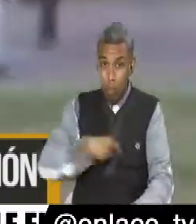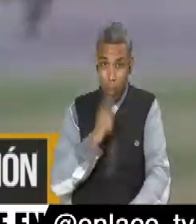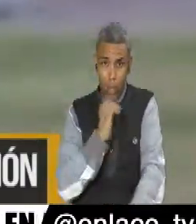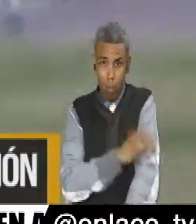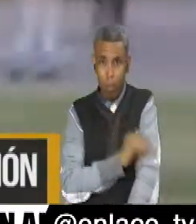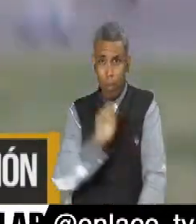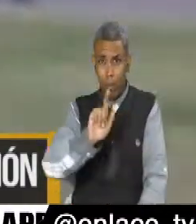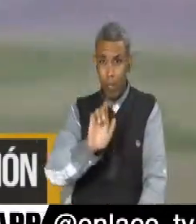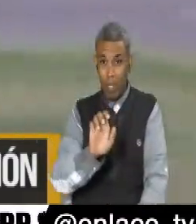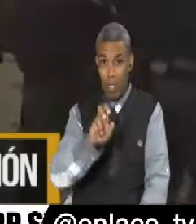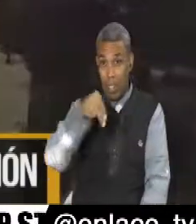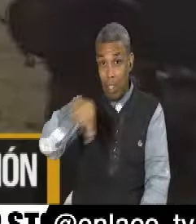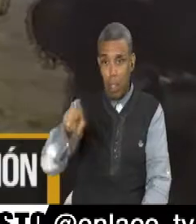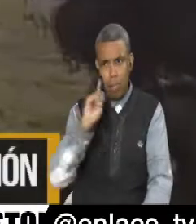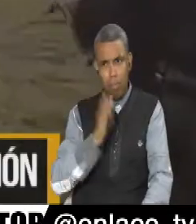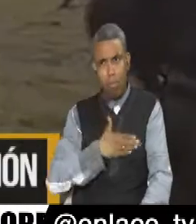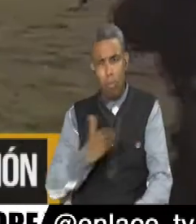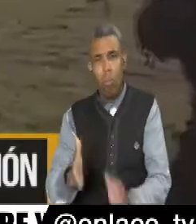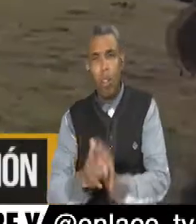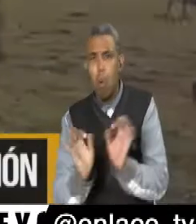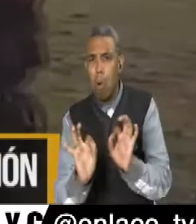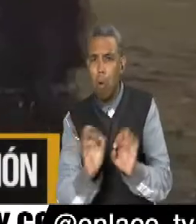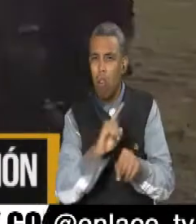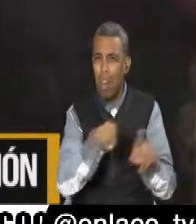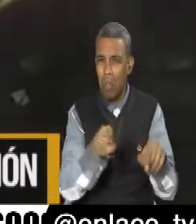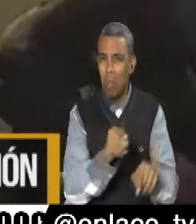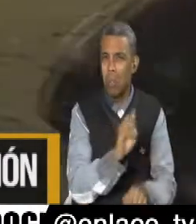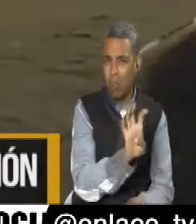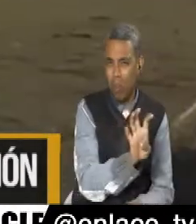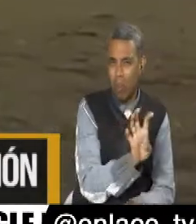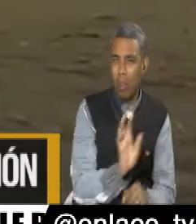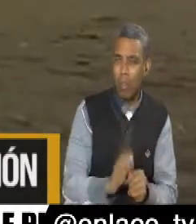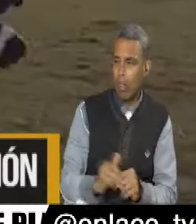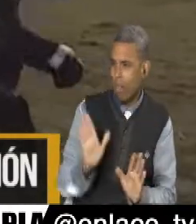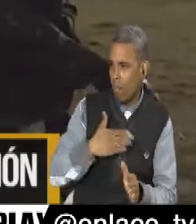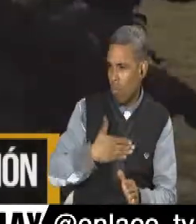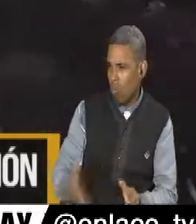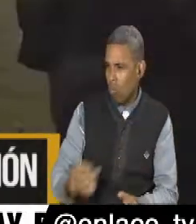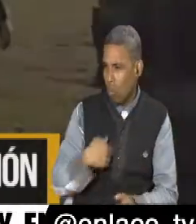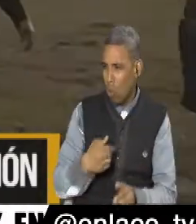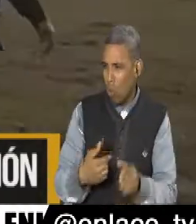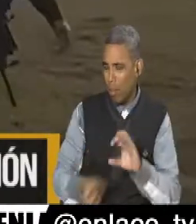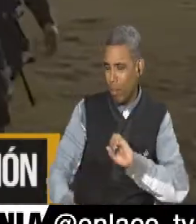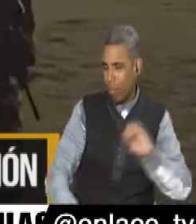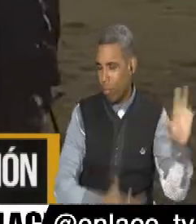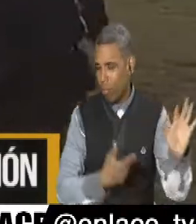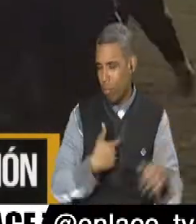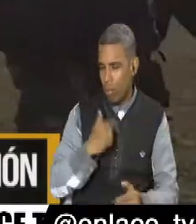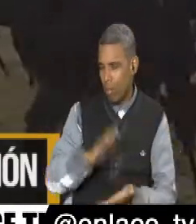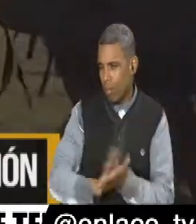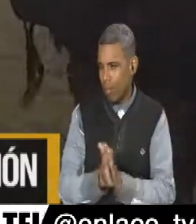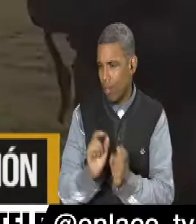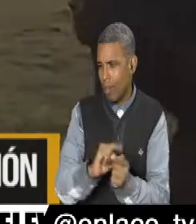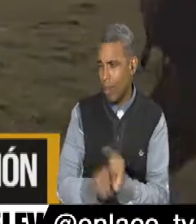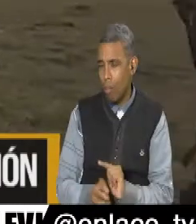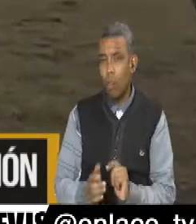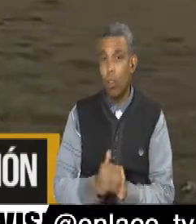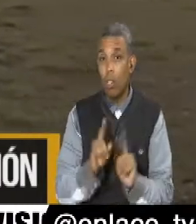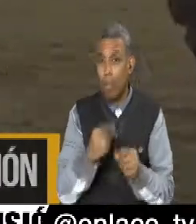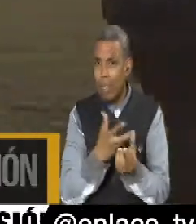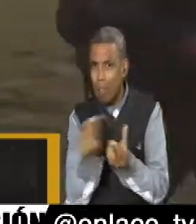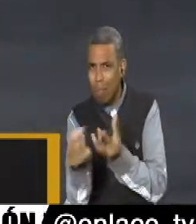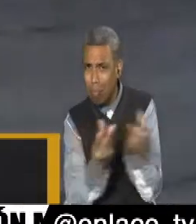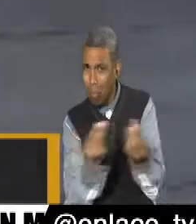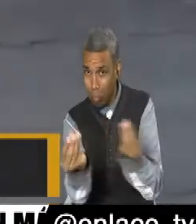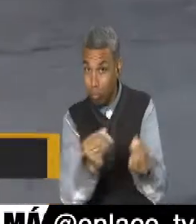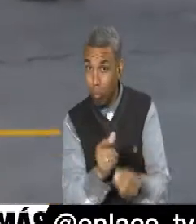de esta organización han dejado las armas voluntariamente. De igual forma, 29 personas de grupos armados organizados fueron detenidas, de